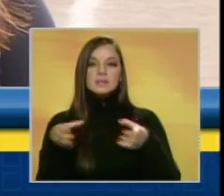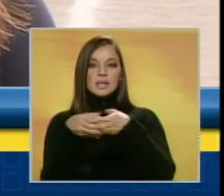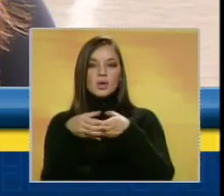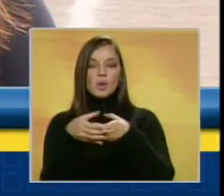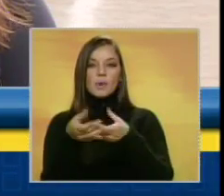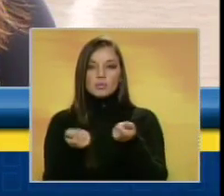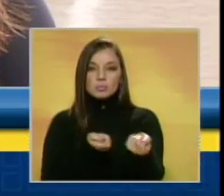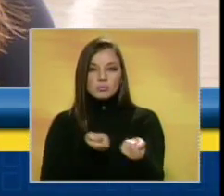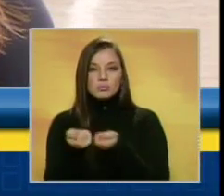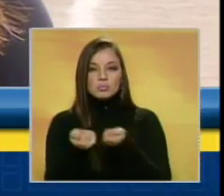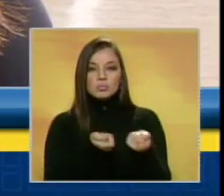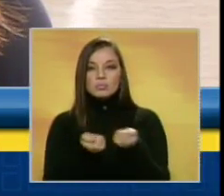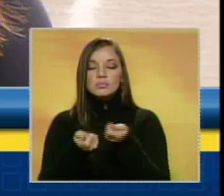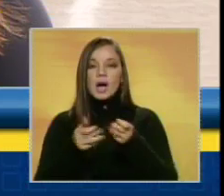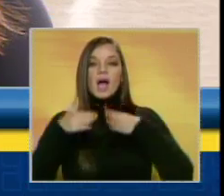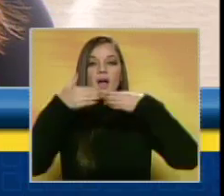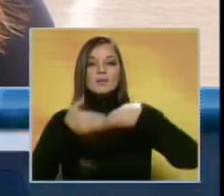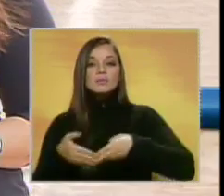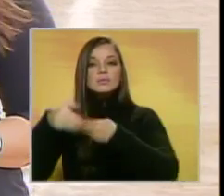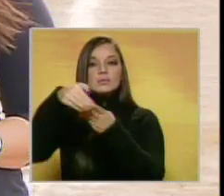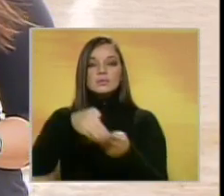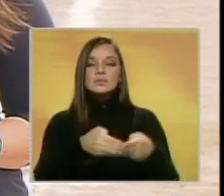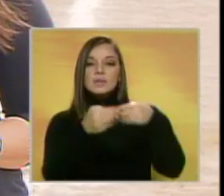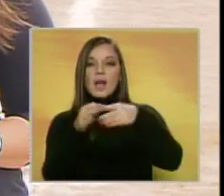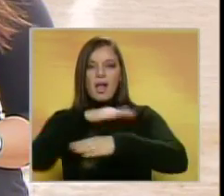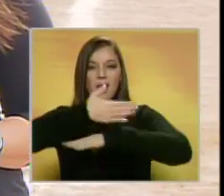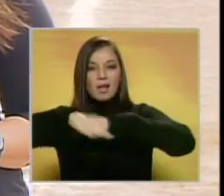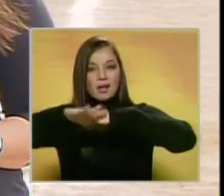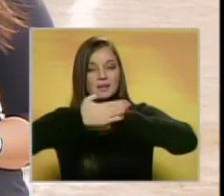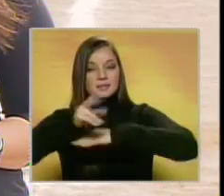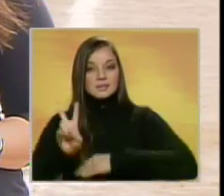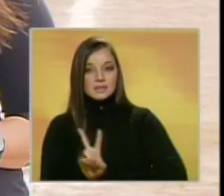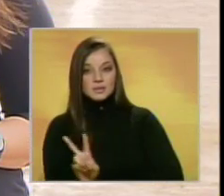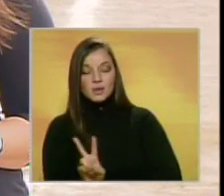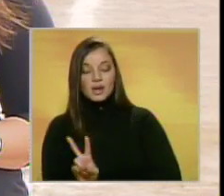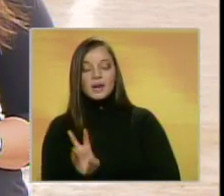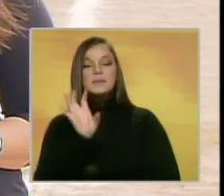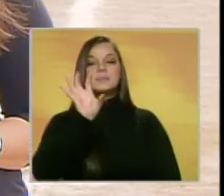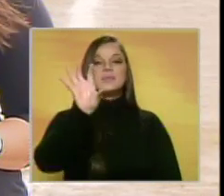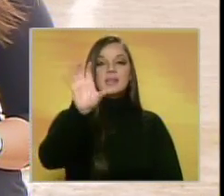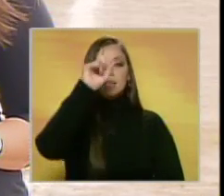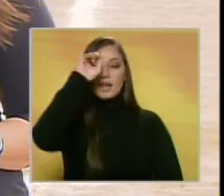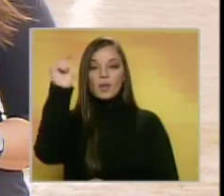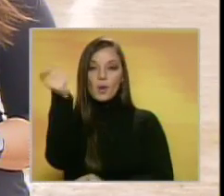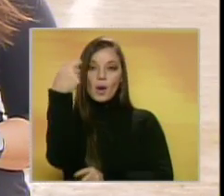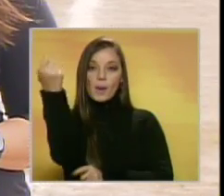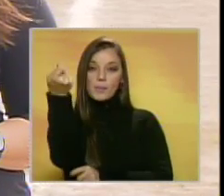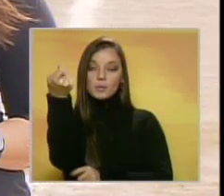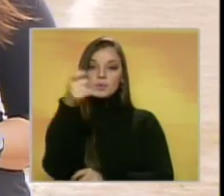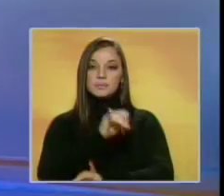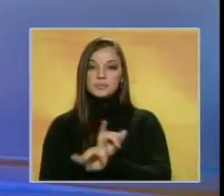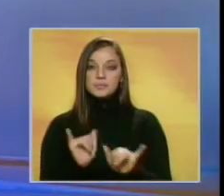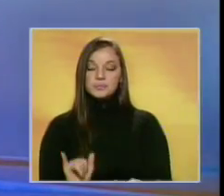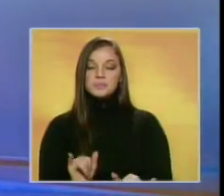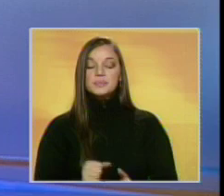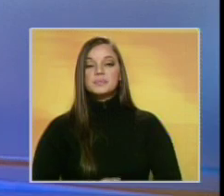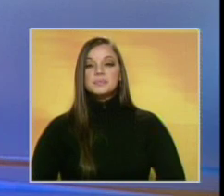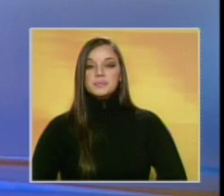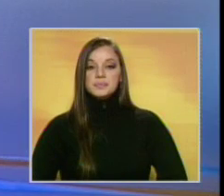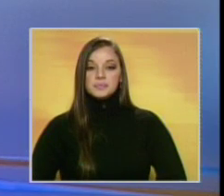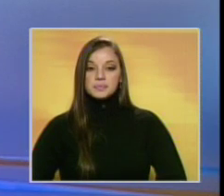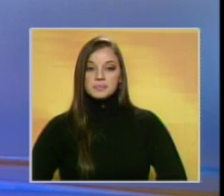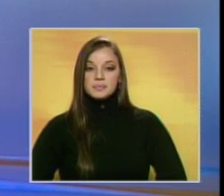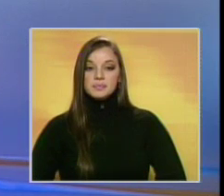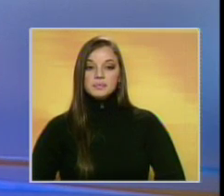Estratégico Operacional en las costas venezolanas. En San Carlos del Meta, en el estado de Apure, Milagros Zambrano, Noticiero Venevisión.